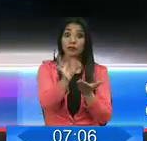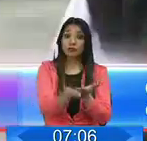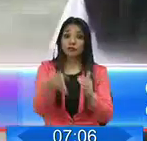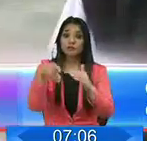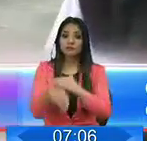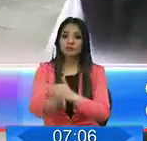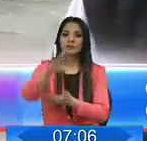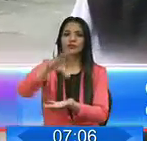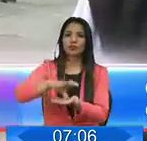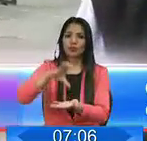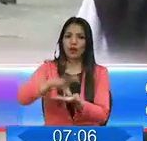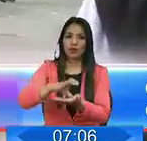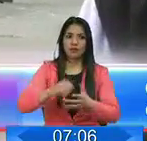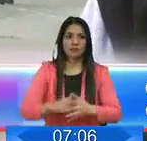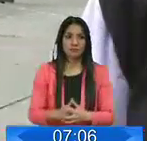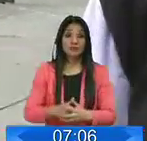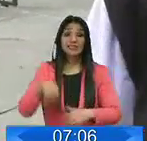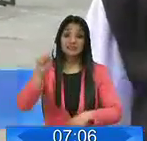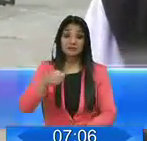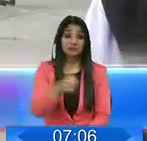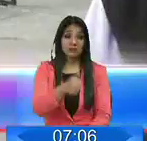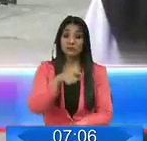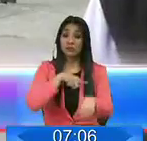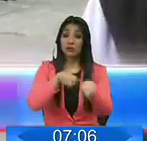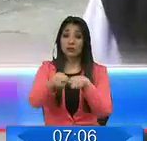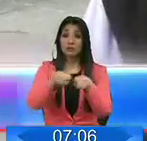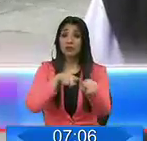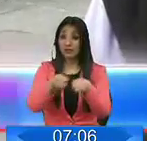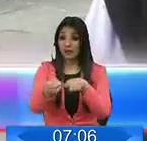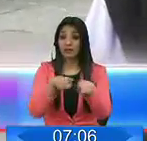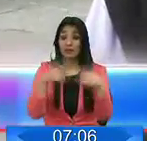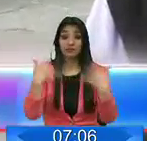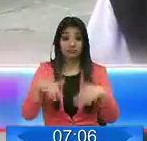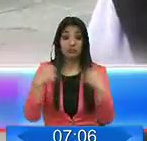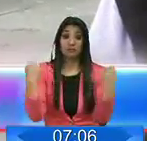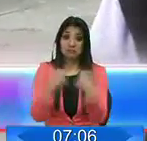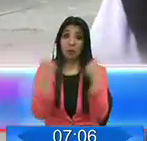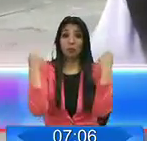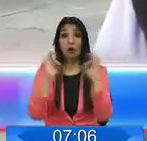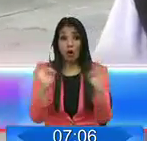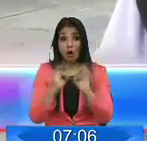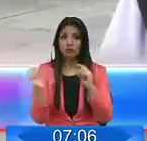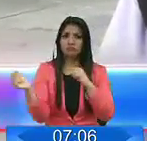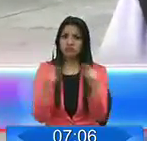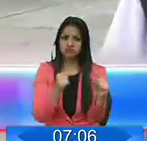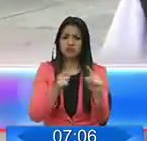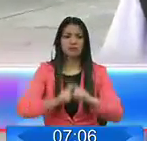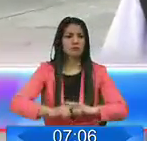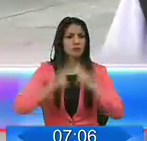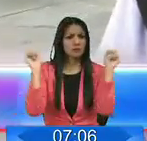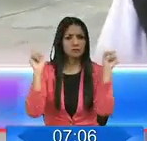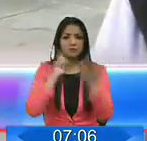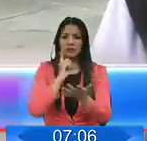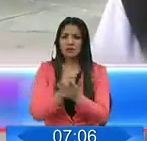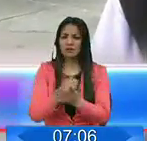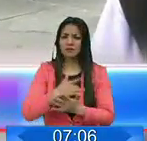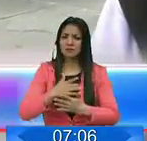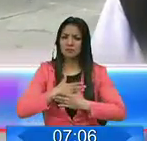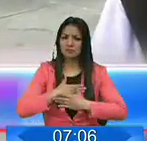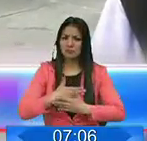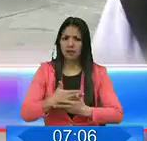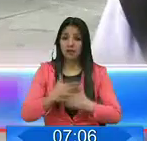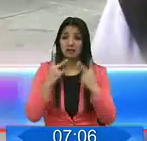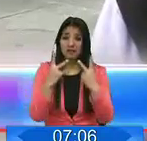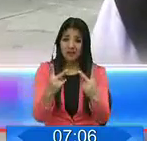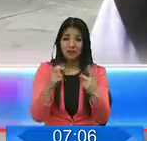veces por mucha competencia entre ellos mismos sí han causado varios accidentes y es a veces lamentable las situaciones que pasan aquí